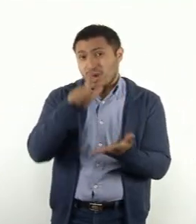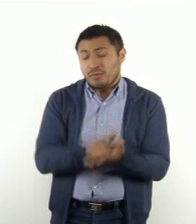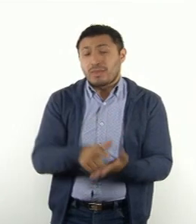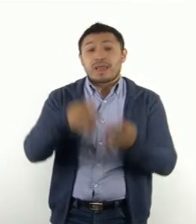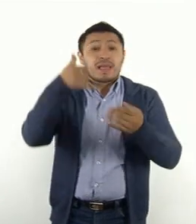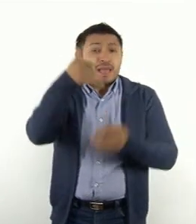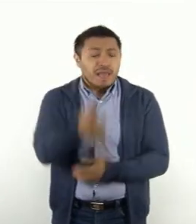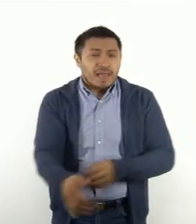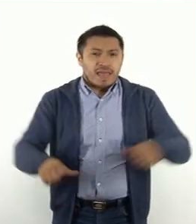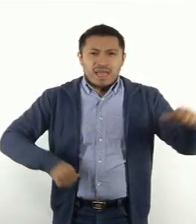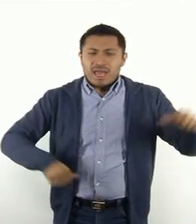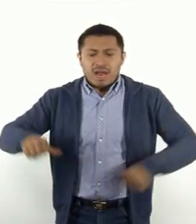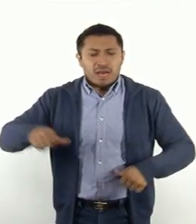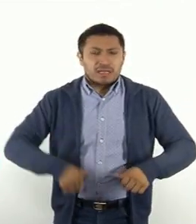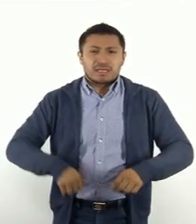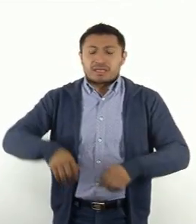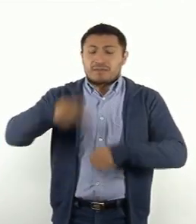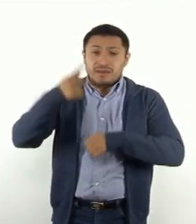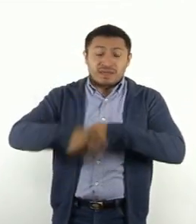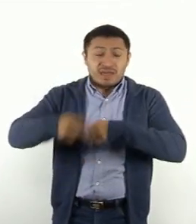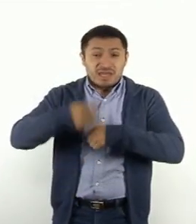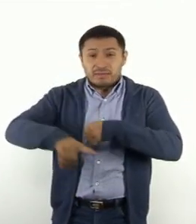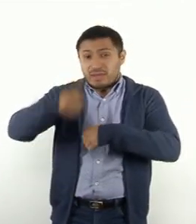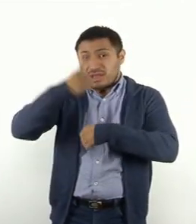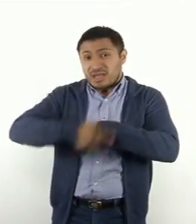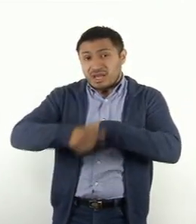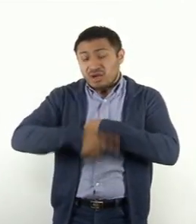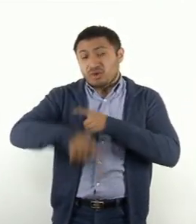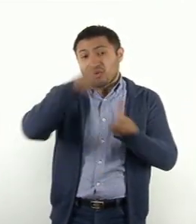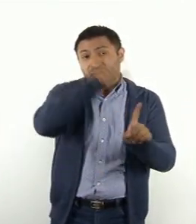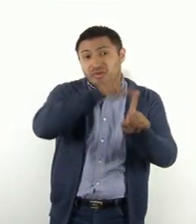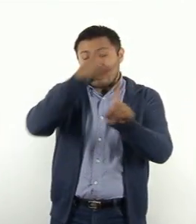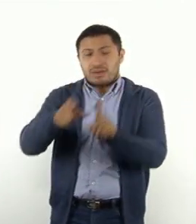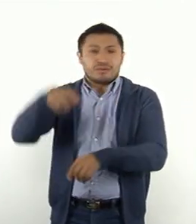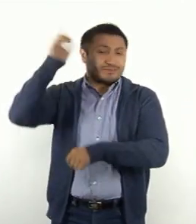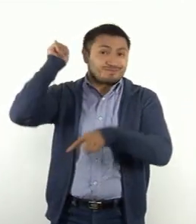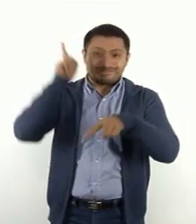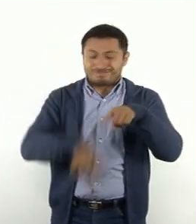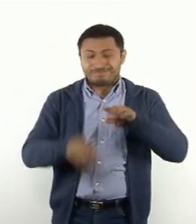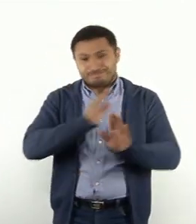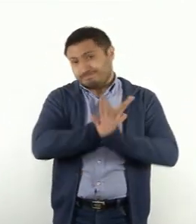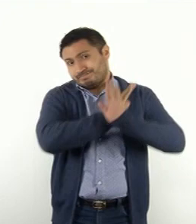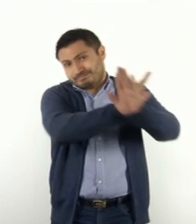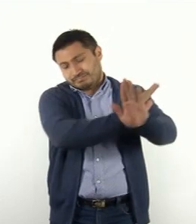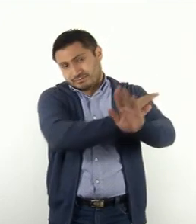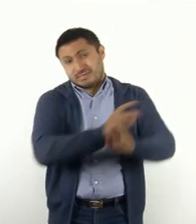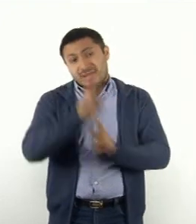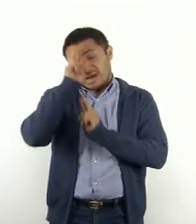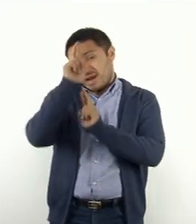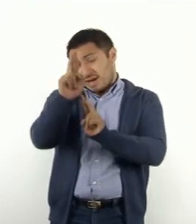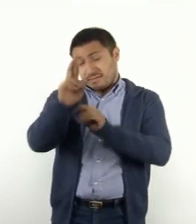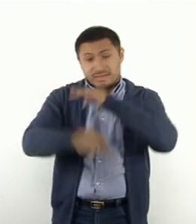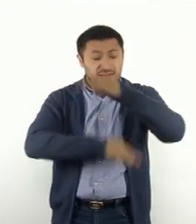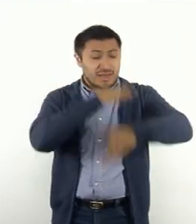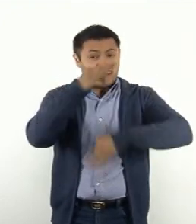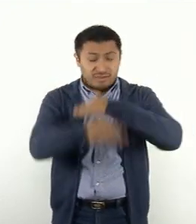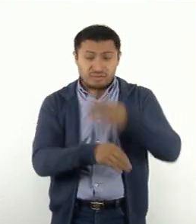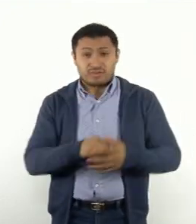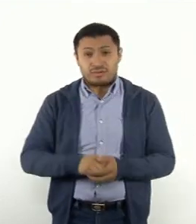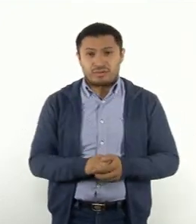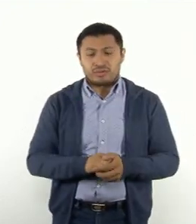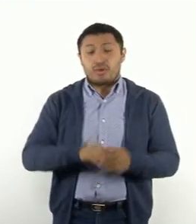acciones que representan riesgo para la integridad física y o moral de las personas o que atentan contra